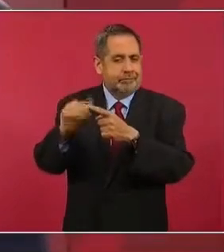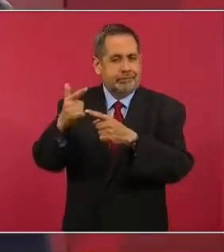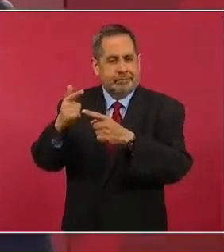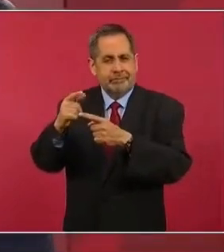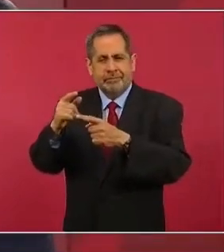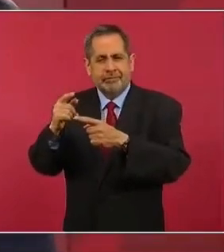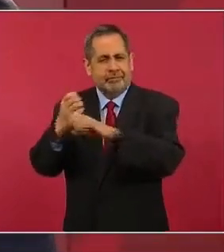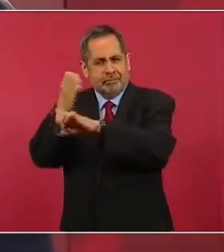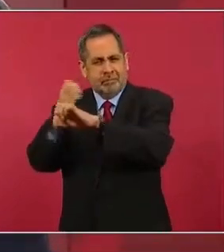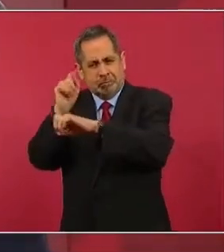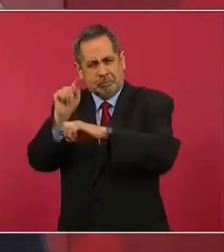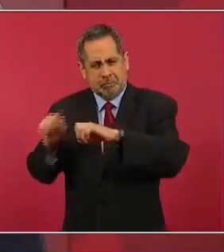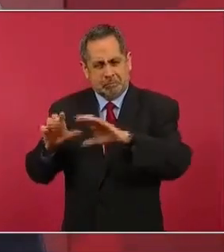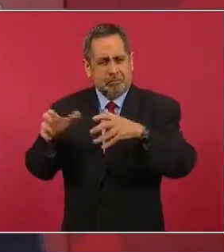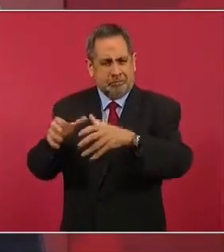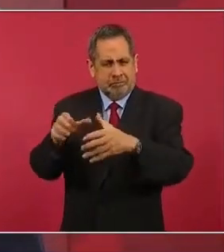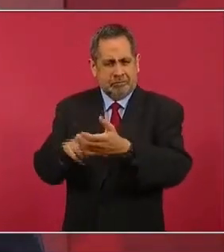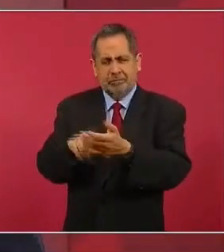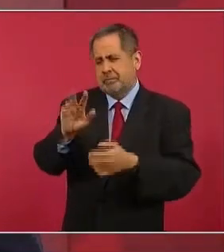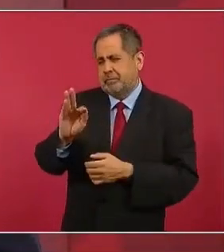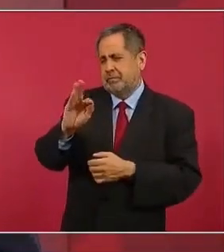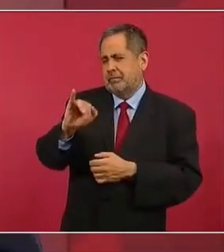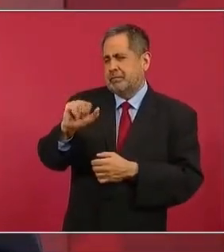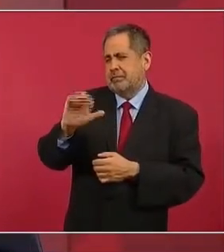fiscalías. Yo